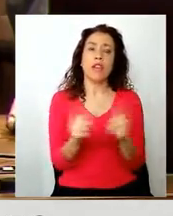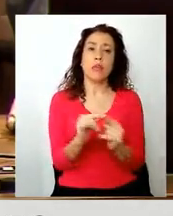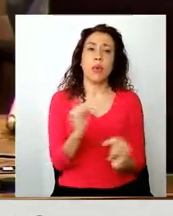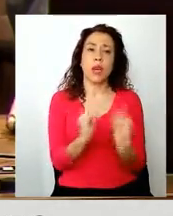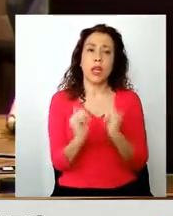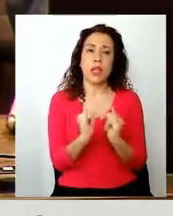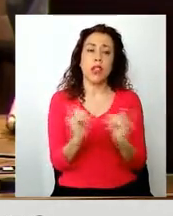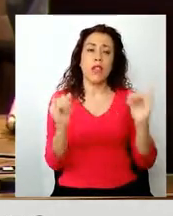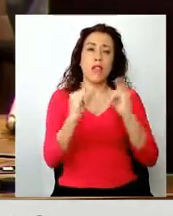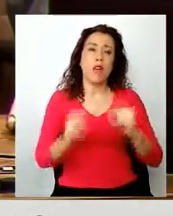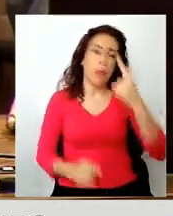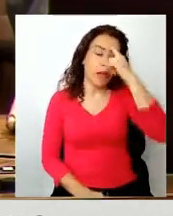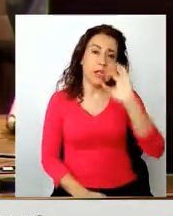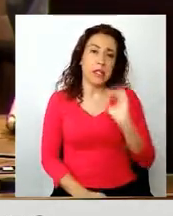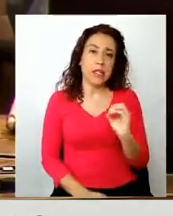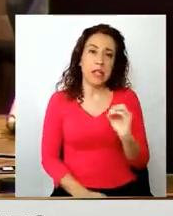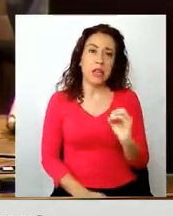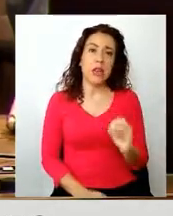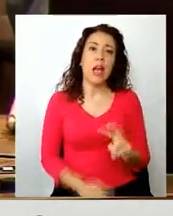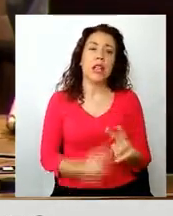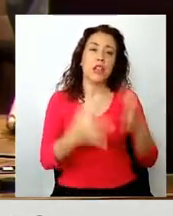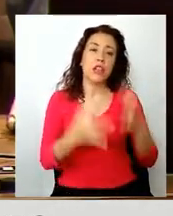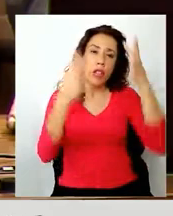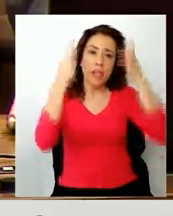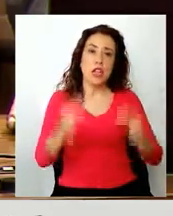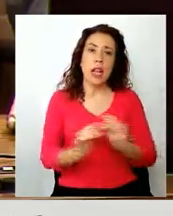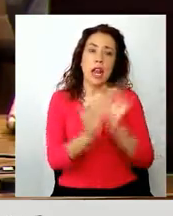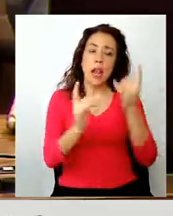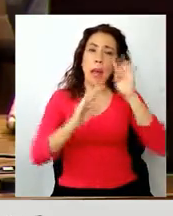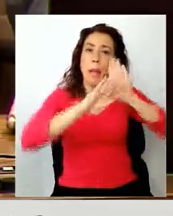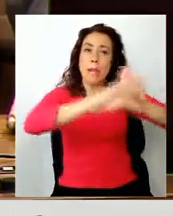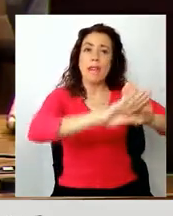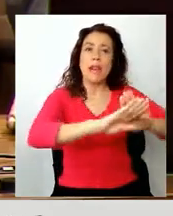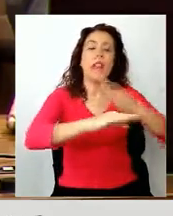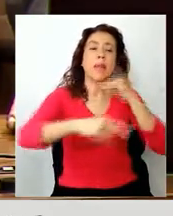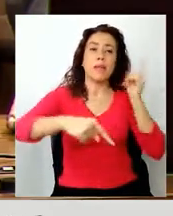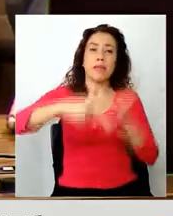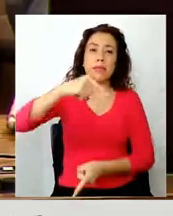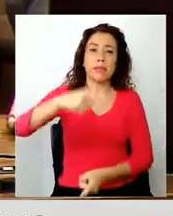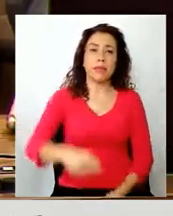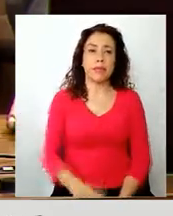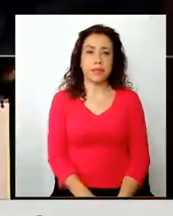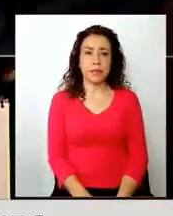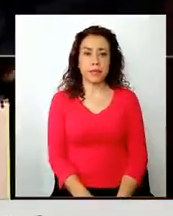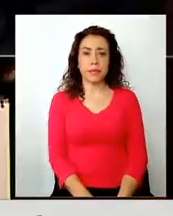tomando medidas necesarias para prevenirla y combatirla he dicho presidente